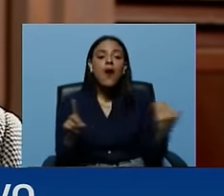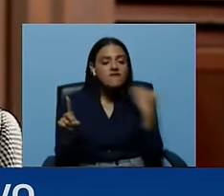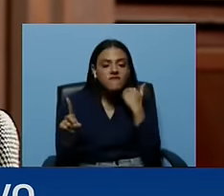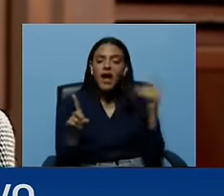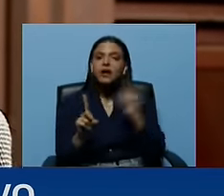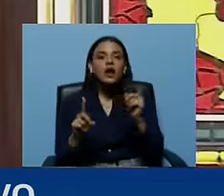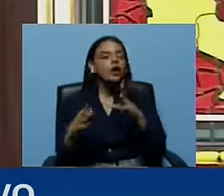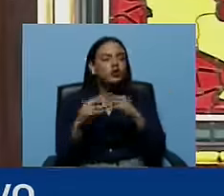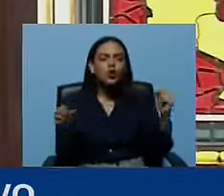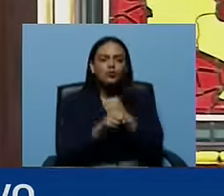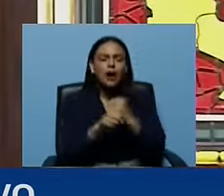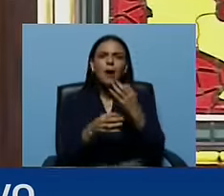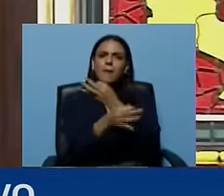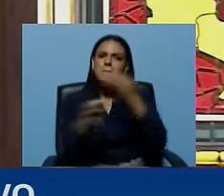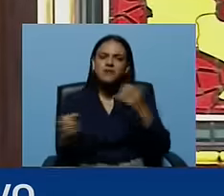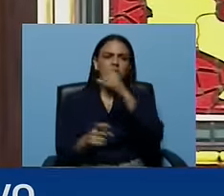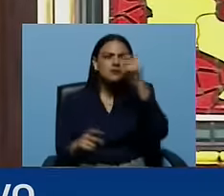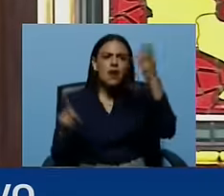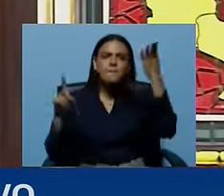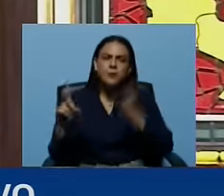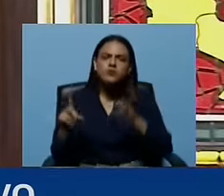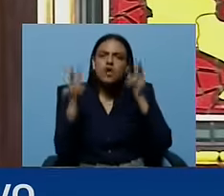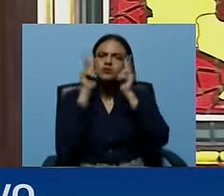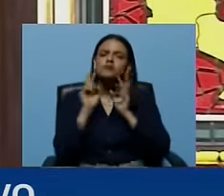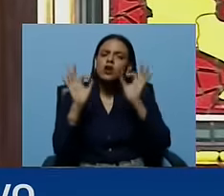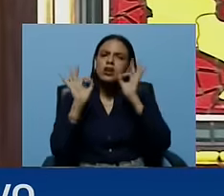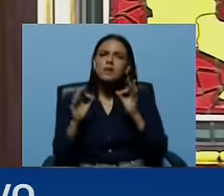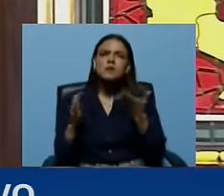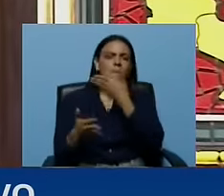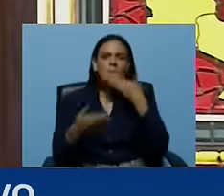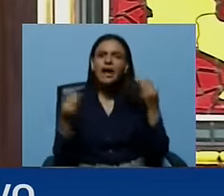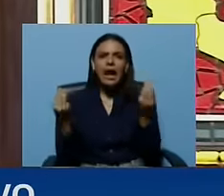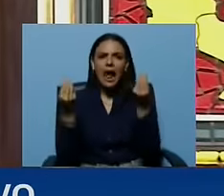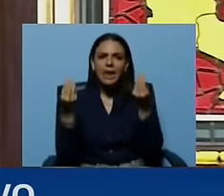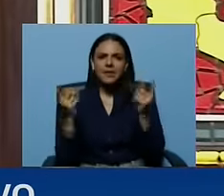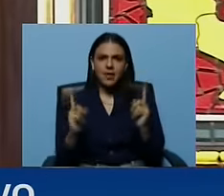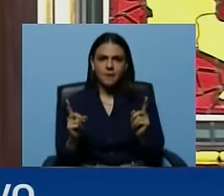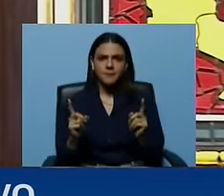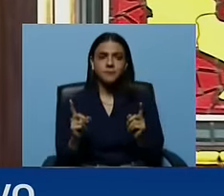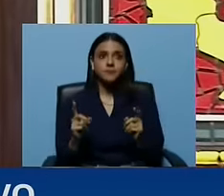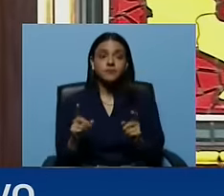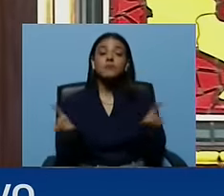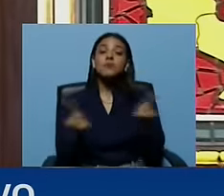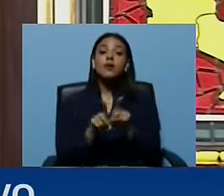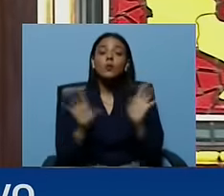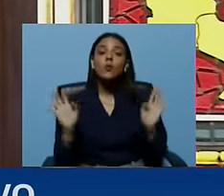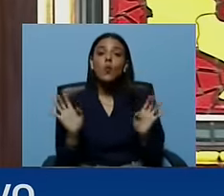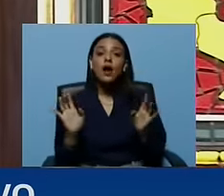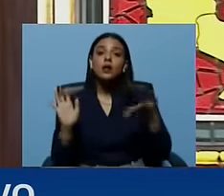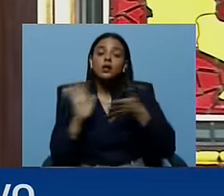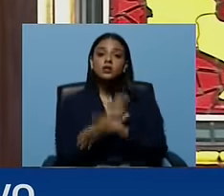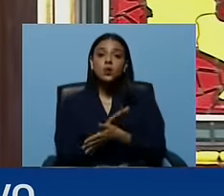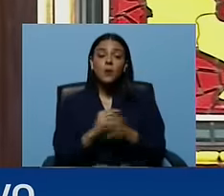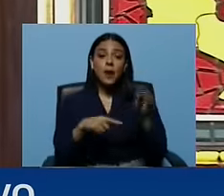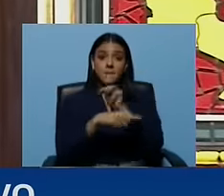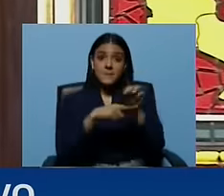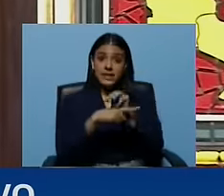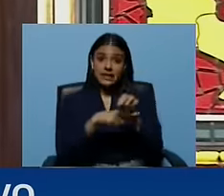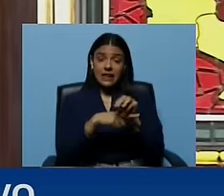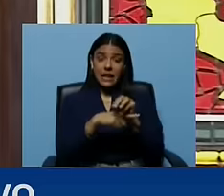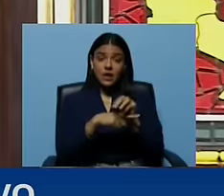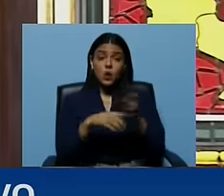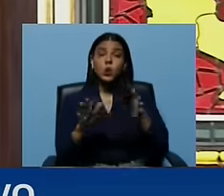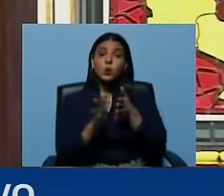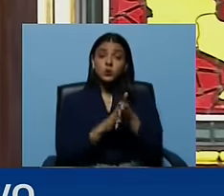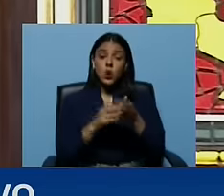hacia un servicio 100% de calidad. Igualmente, a nivel del Ministerio del